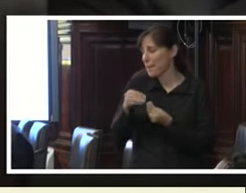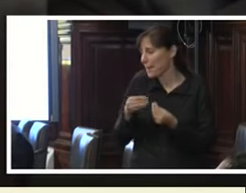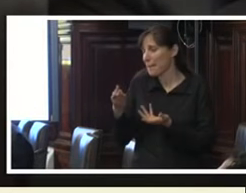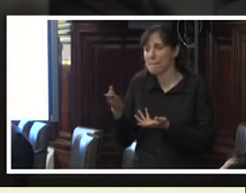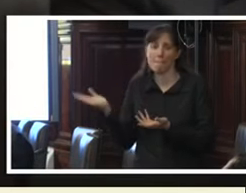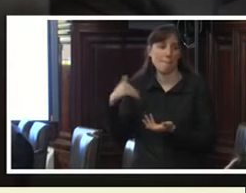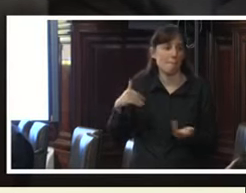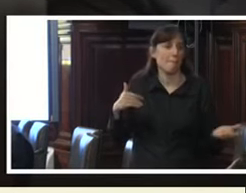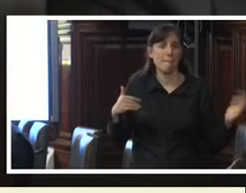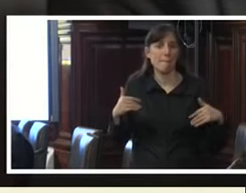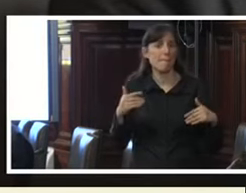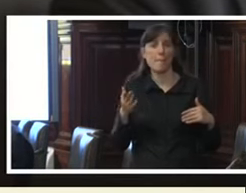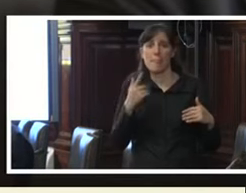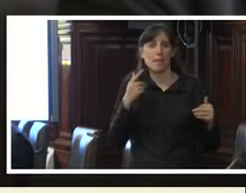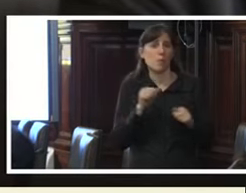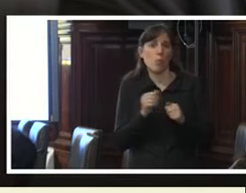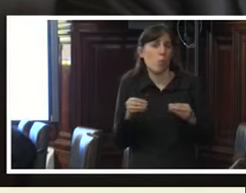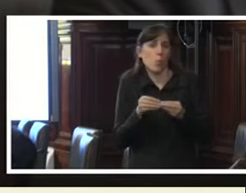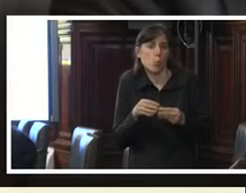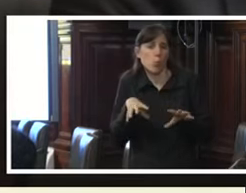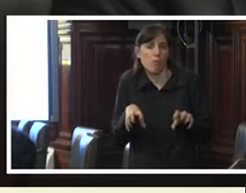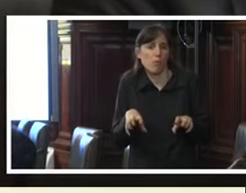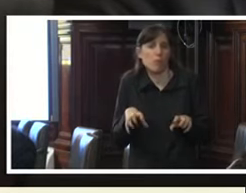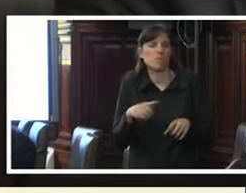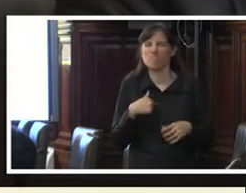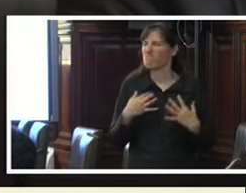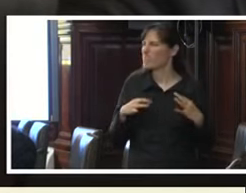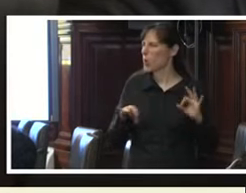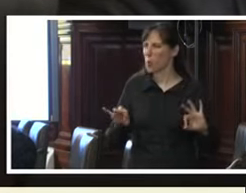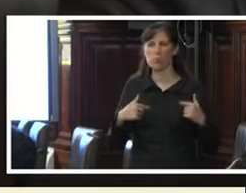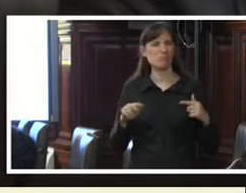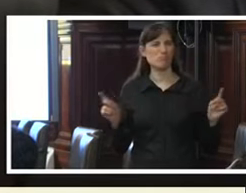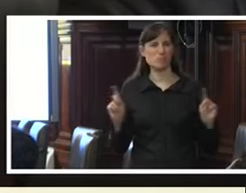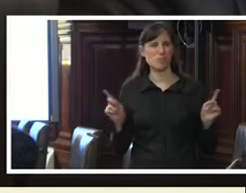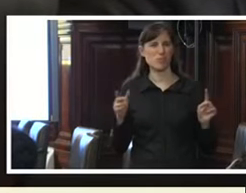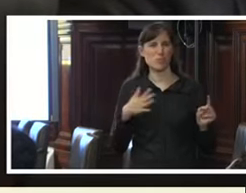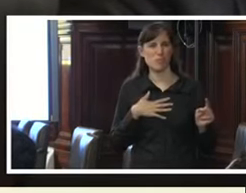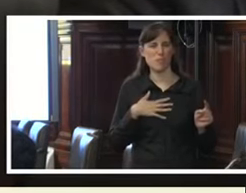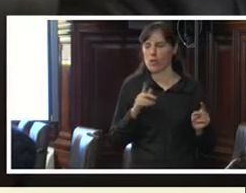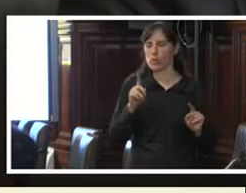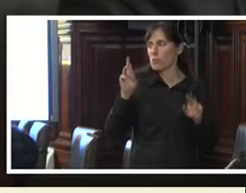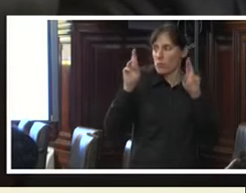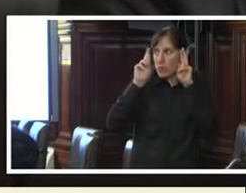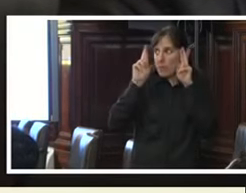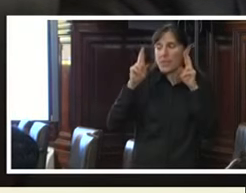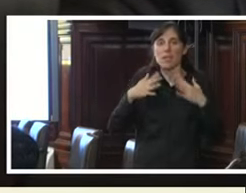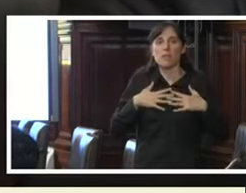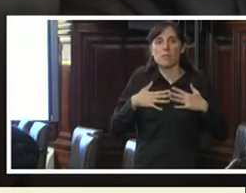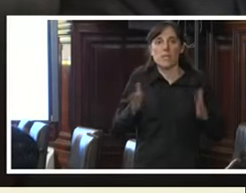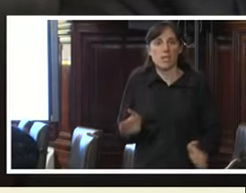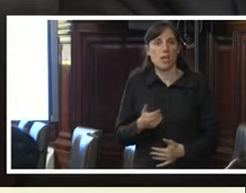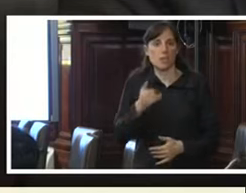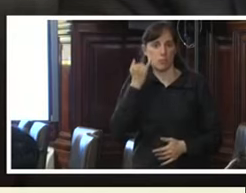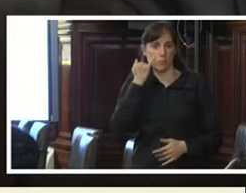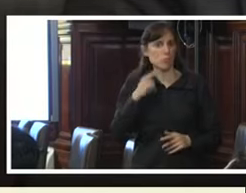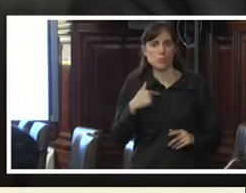casi en ocasiones que llegan a centros de acogida expresan no sentirse cómodos puesto que no respetan la orientación sexual ni su identidad de género